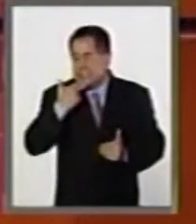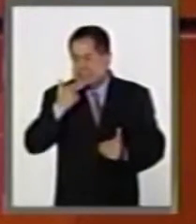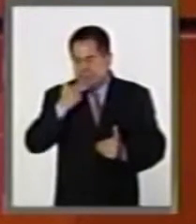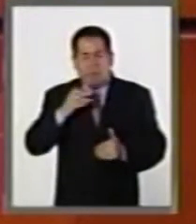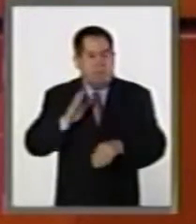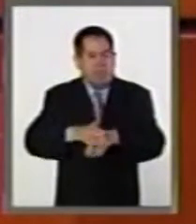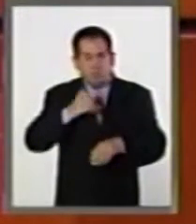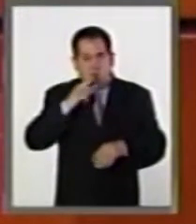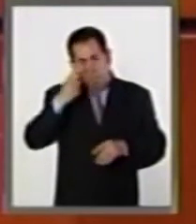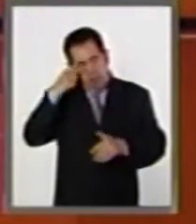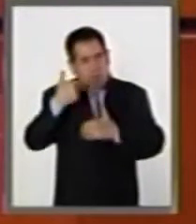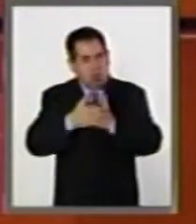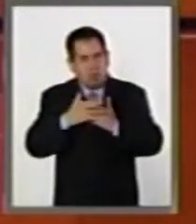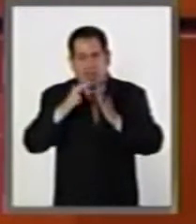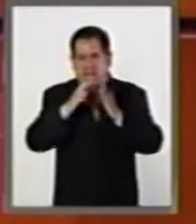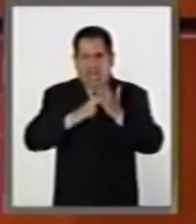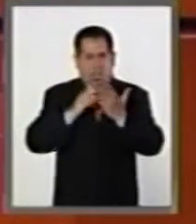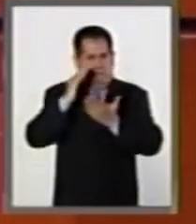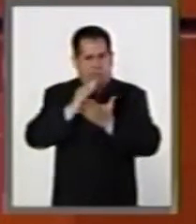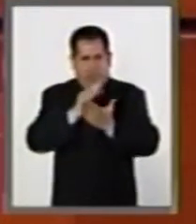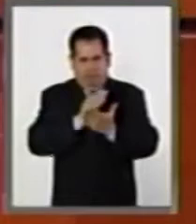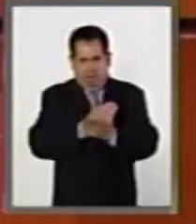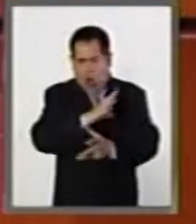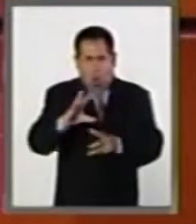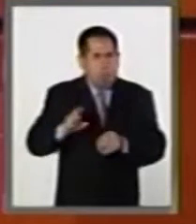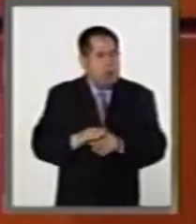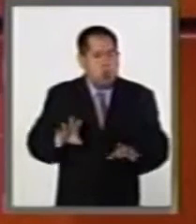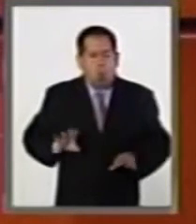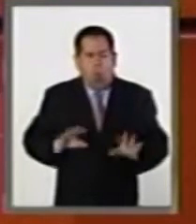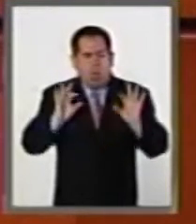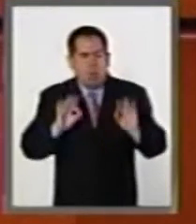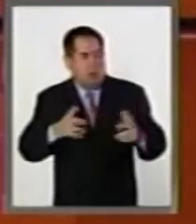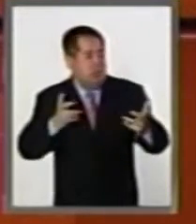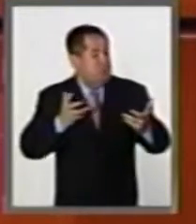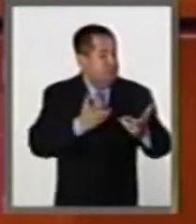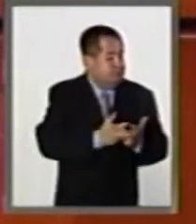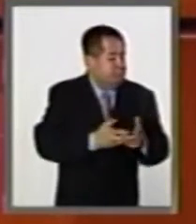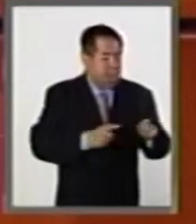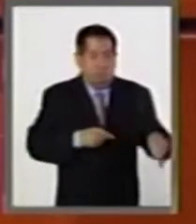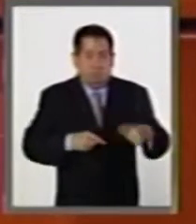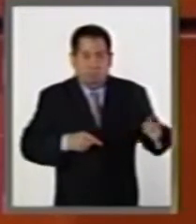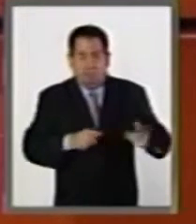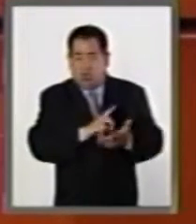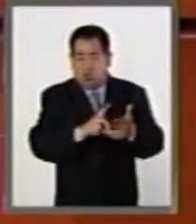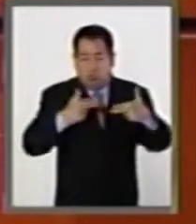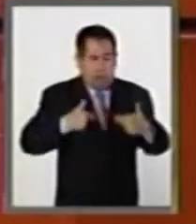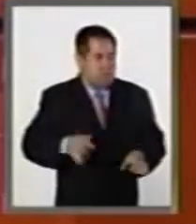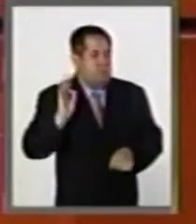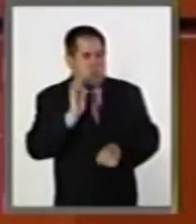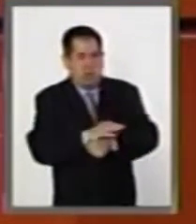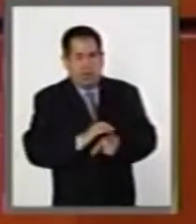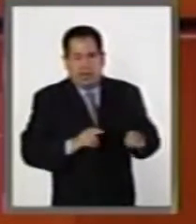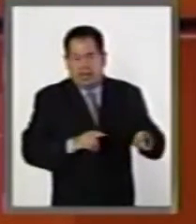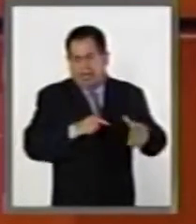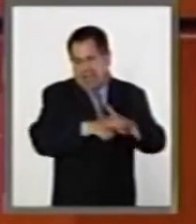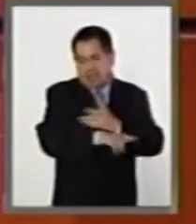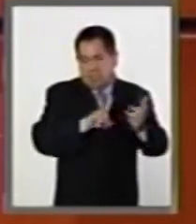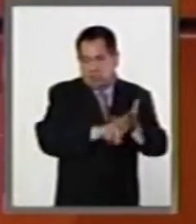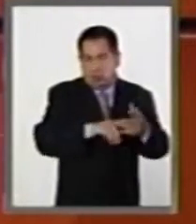marco regulatorio equilibrado y apropiado para la protección de los derechos humanos de las personas privadas de su